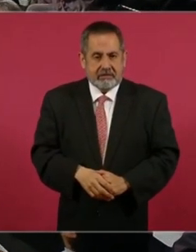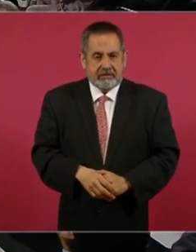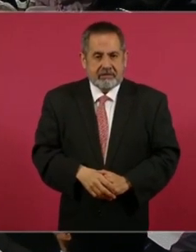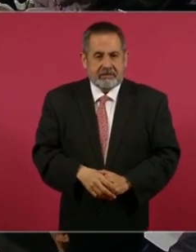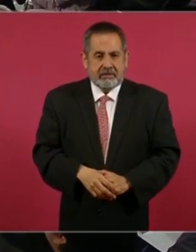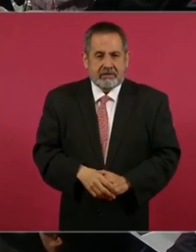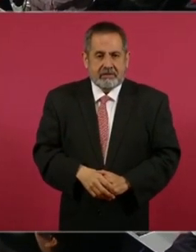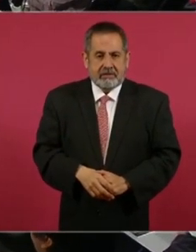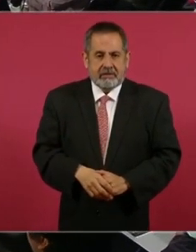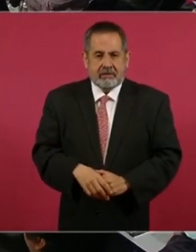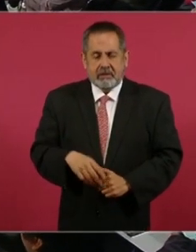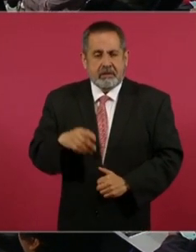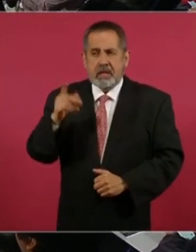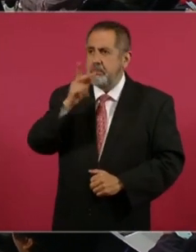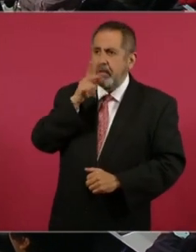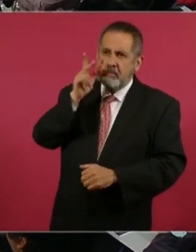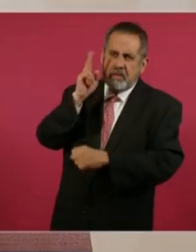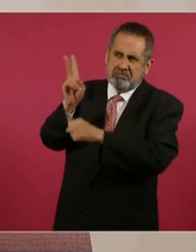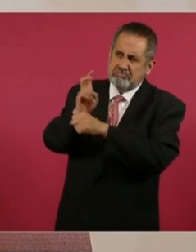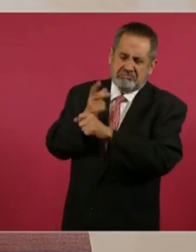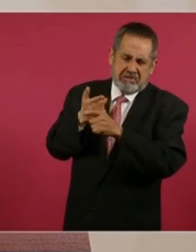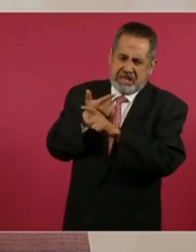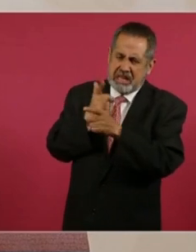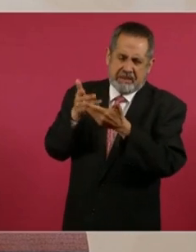Está siempre invitado el Papa. El Papa es